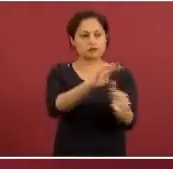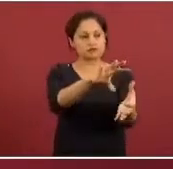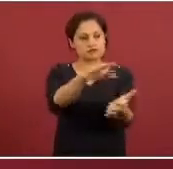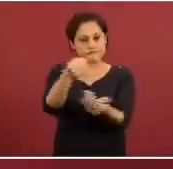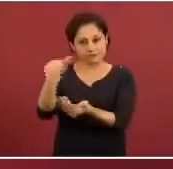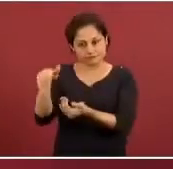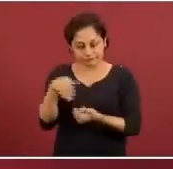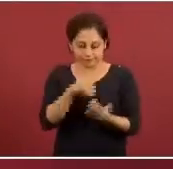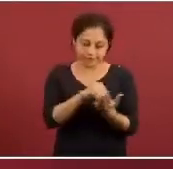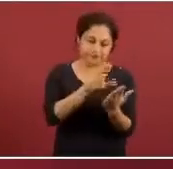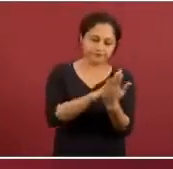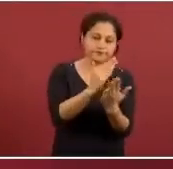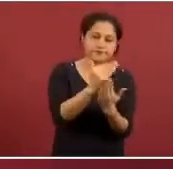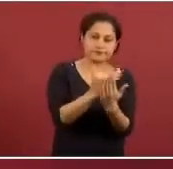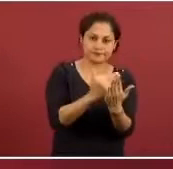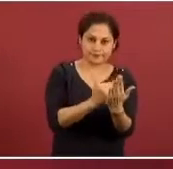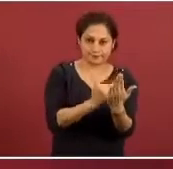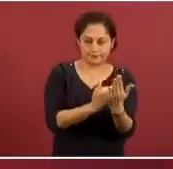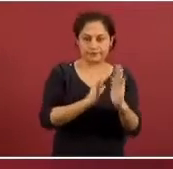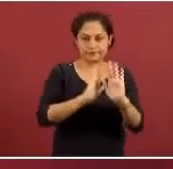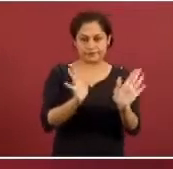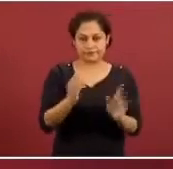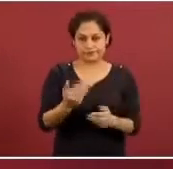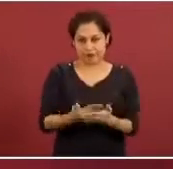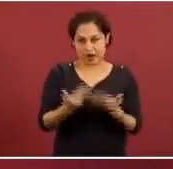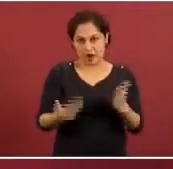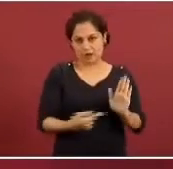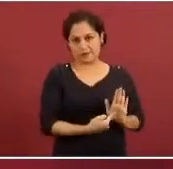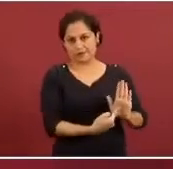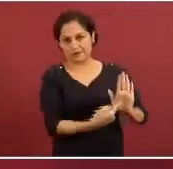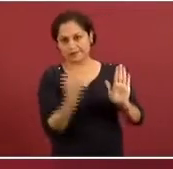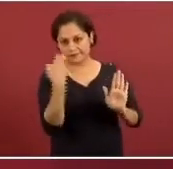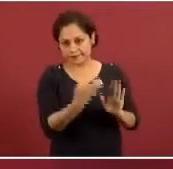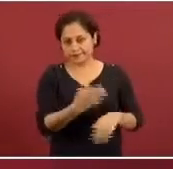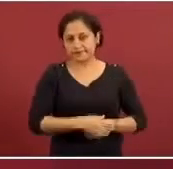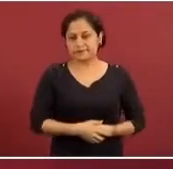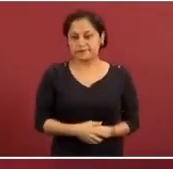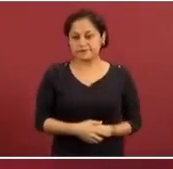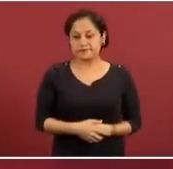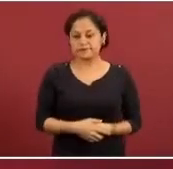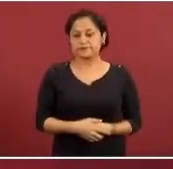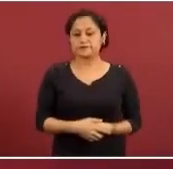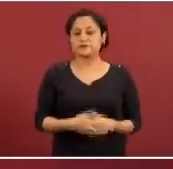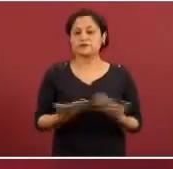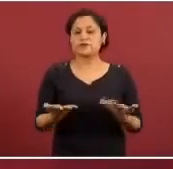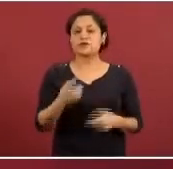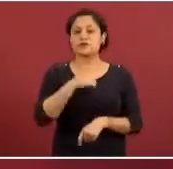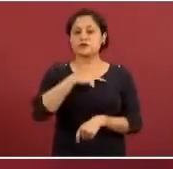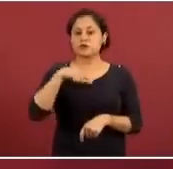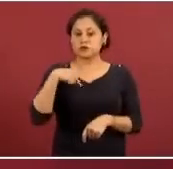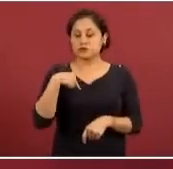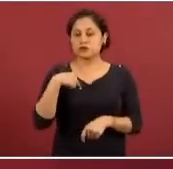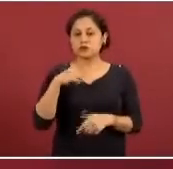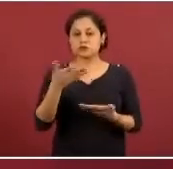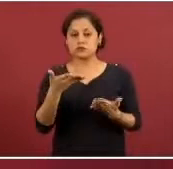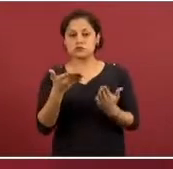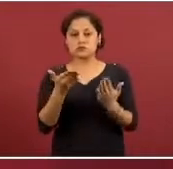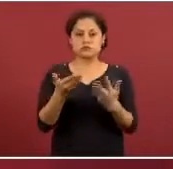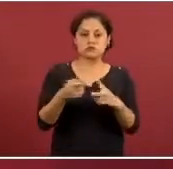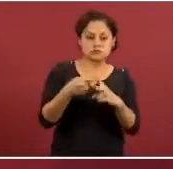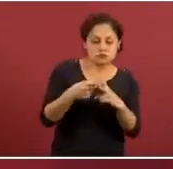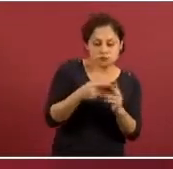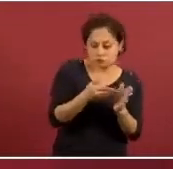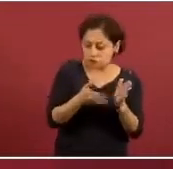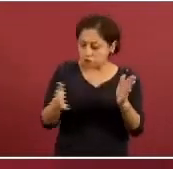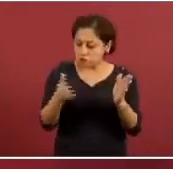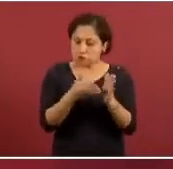y caracterizando los mismos como se los presentamos ahora. Para estos casos hemos presentado una mediana de 41